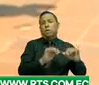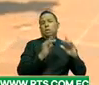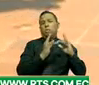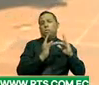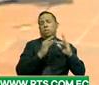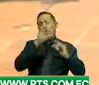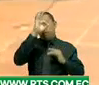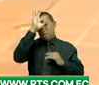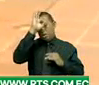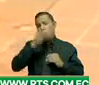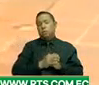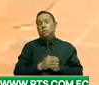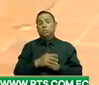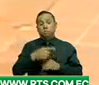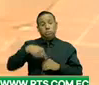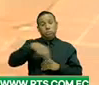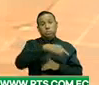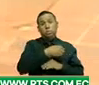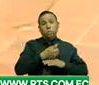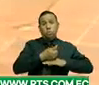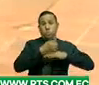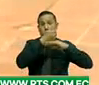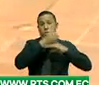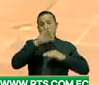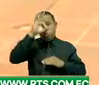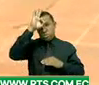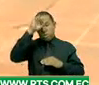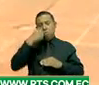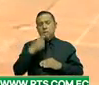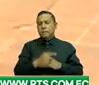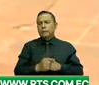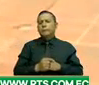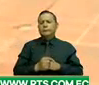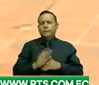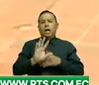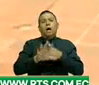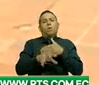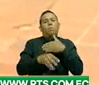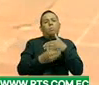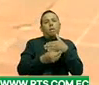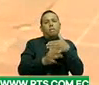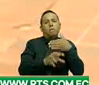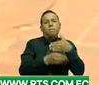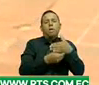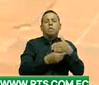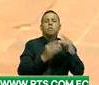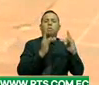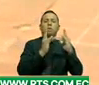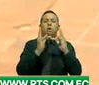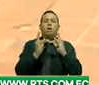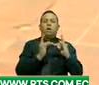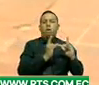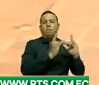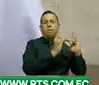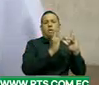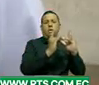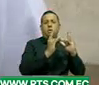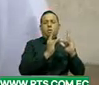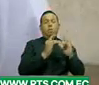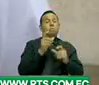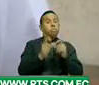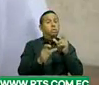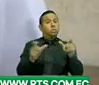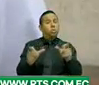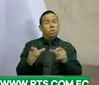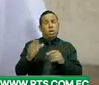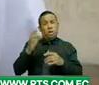autoridades del Hospital Bicentenario de Guayaquil han incrementado el número de camas para atender a posibles infectados. Por el aumento